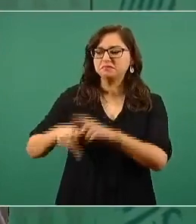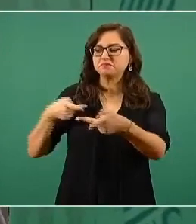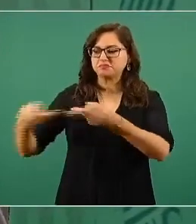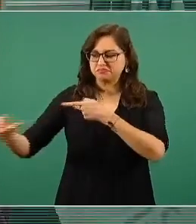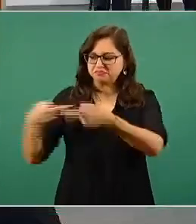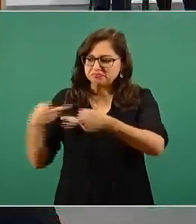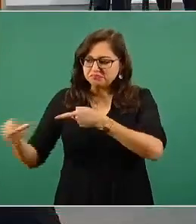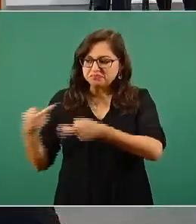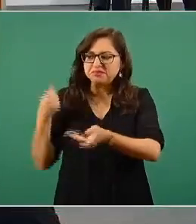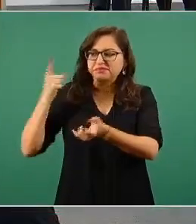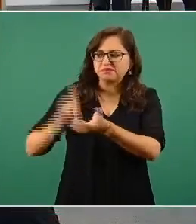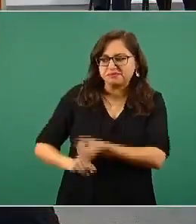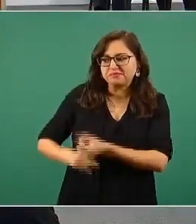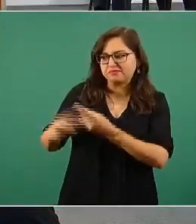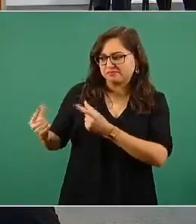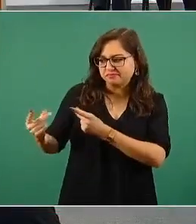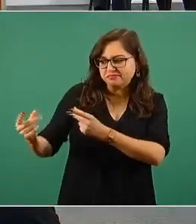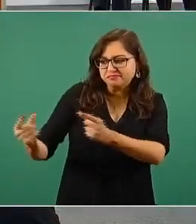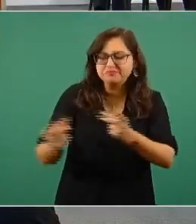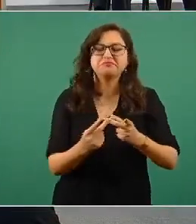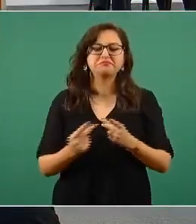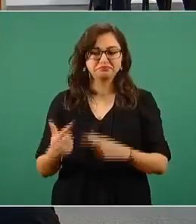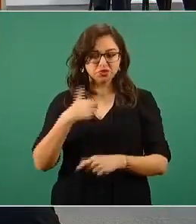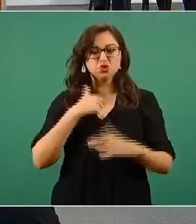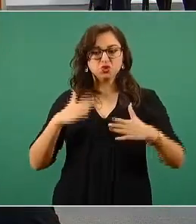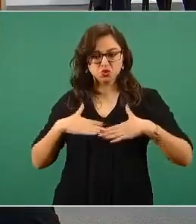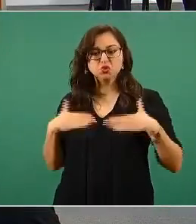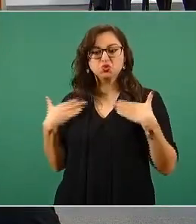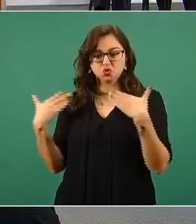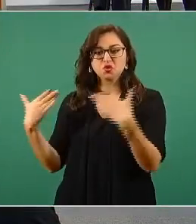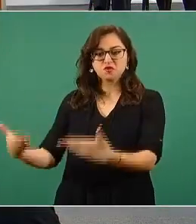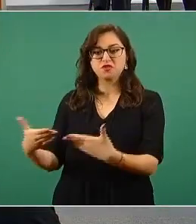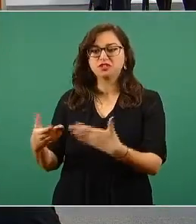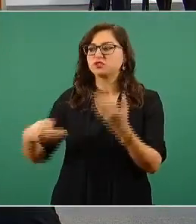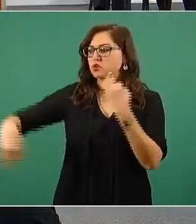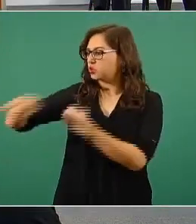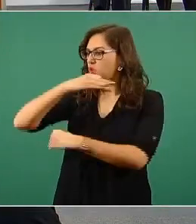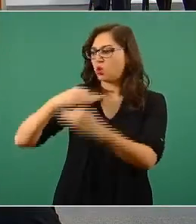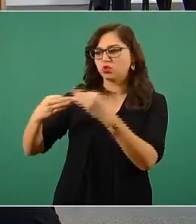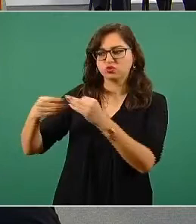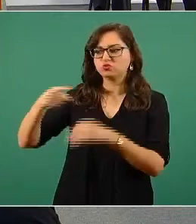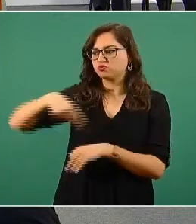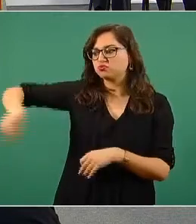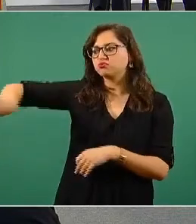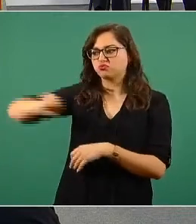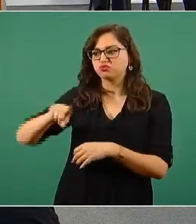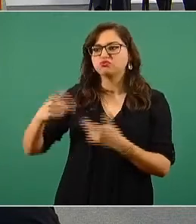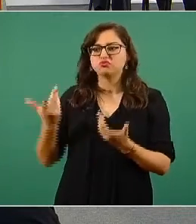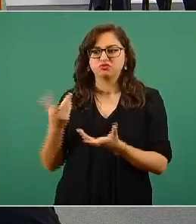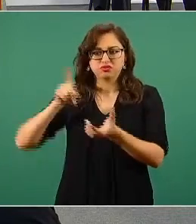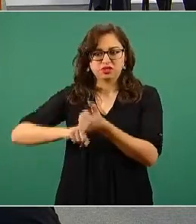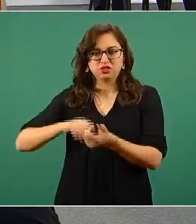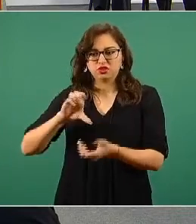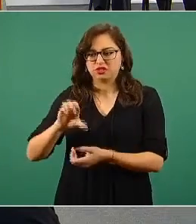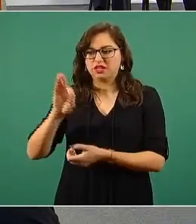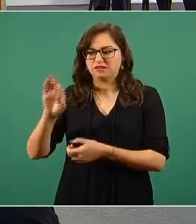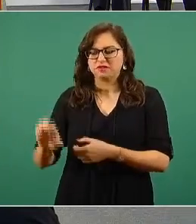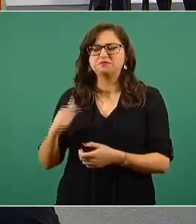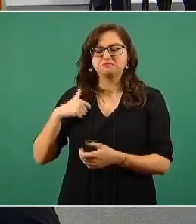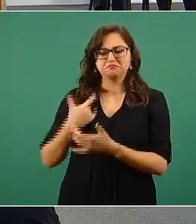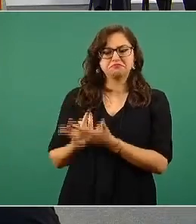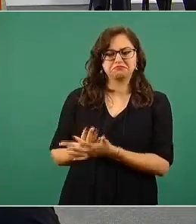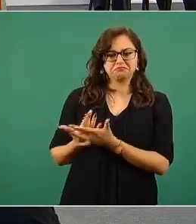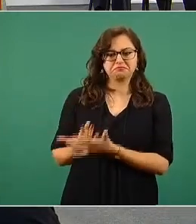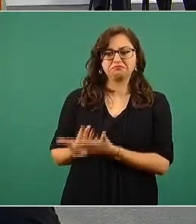Federal de Electricidad, a los técnicos del SENACE y a los trabajadores de la Comisión Federal de Electricidad, dije vamos